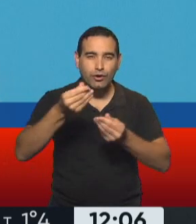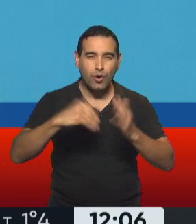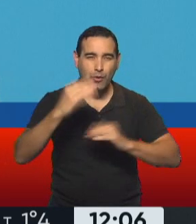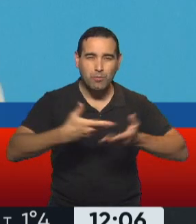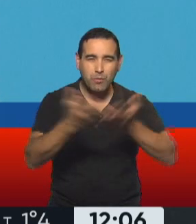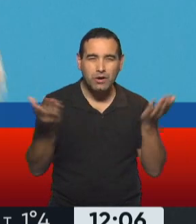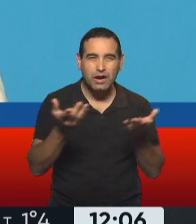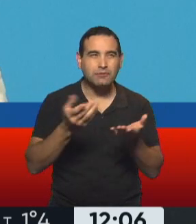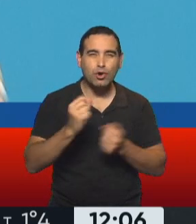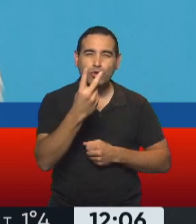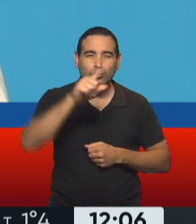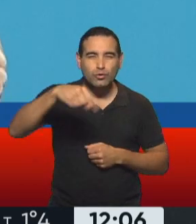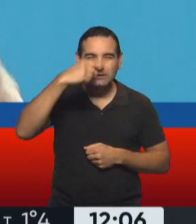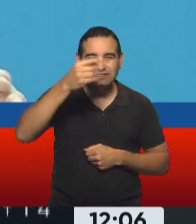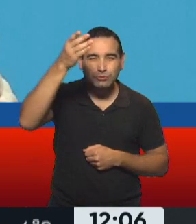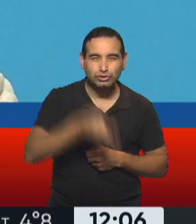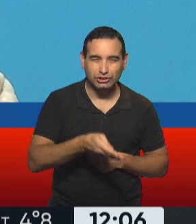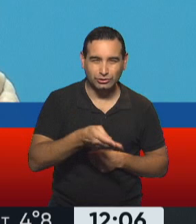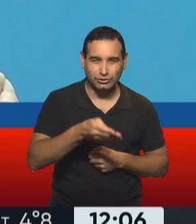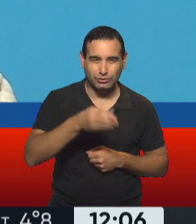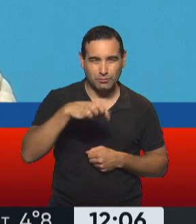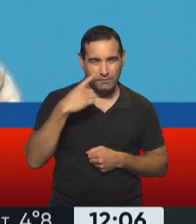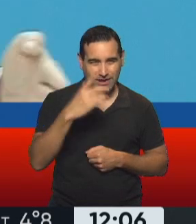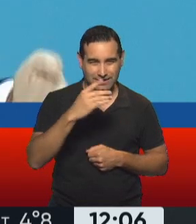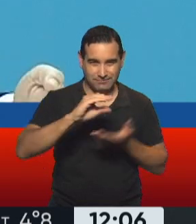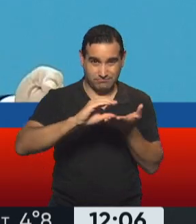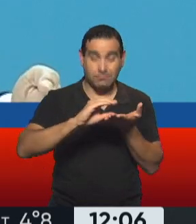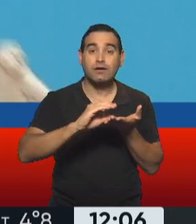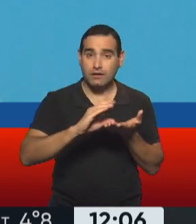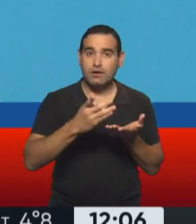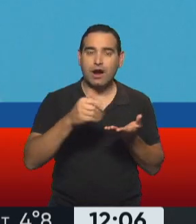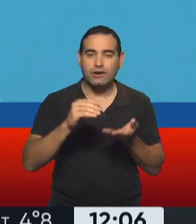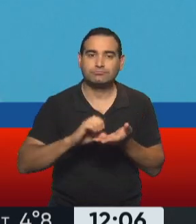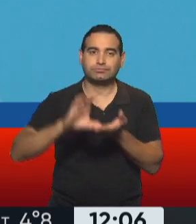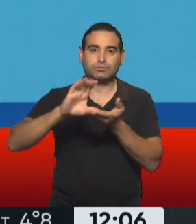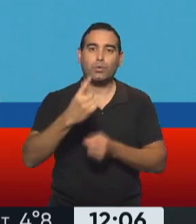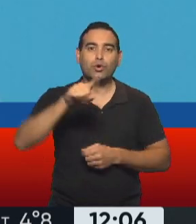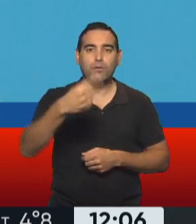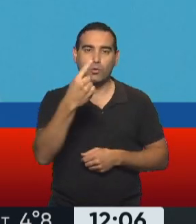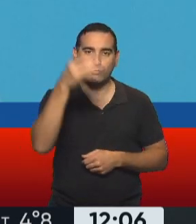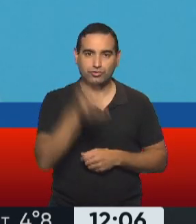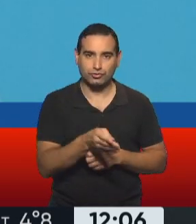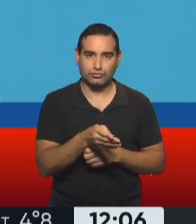era de 2,7% del PBI. Ese presupuesto pasó a ser el 1,1%.